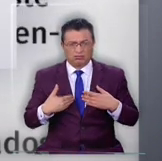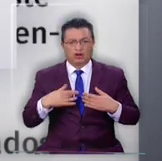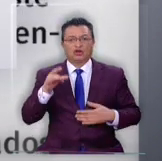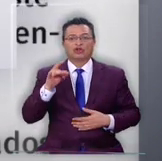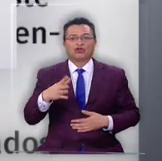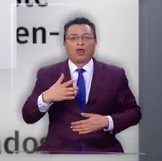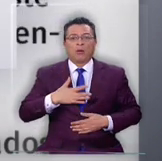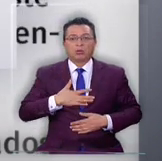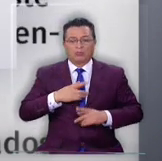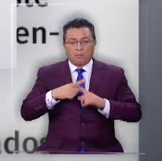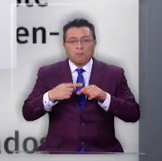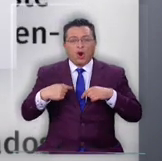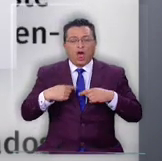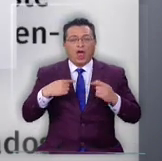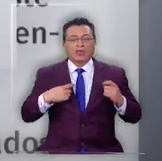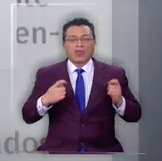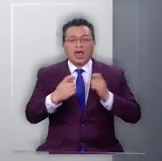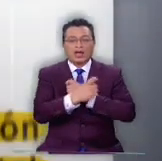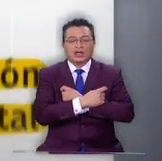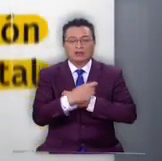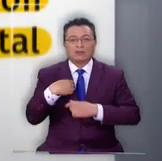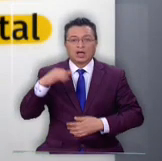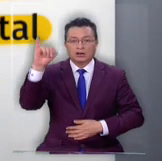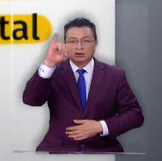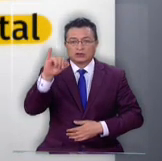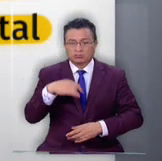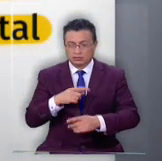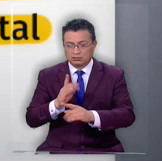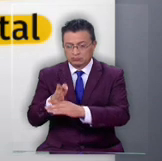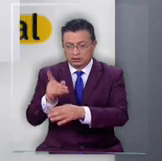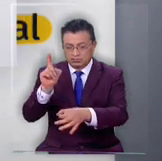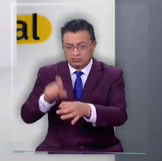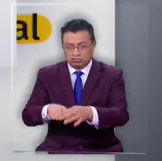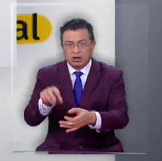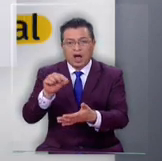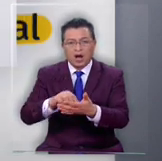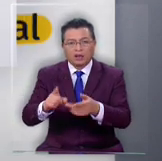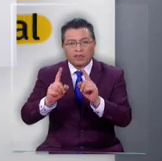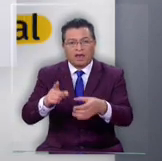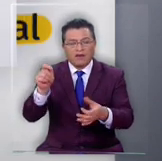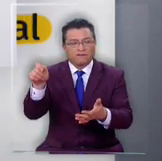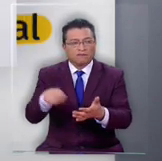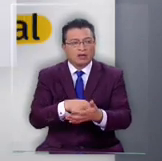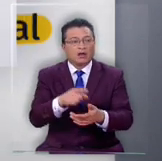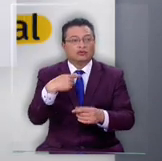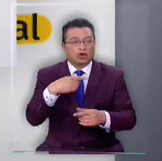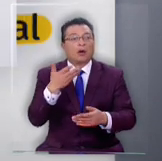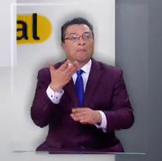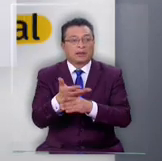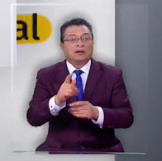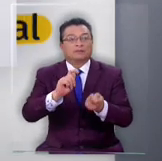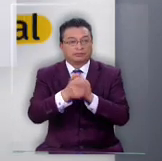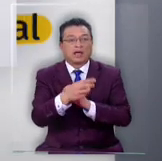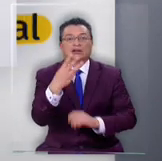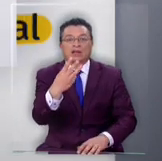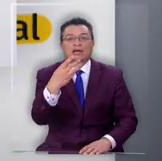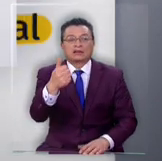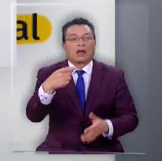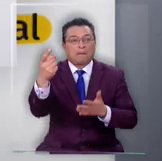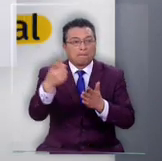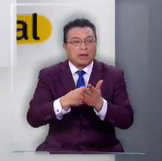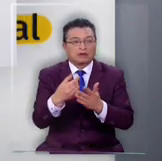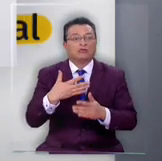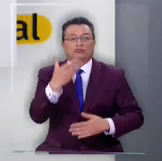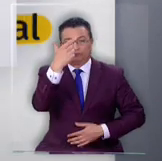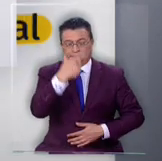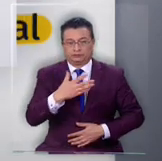ser transgénero. Para ingresar a la ISAPRE, Marco debía firmar la siguiente carta. Solicito y acepto restricción por 36 meses por mi condición